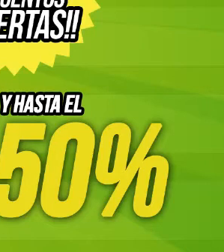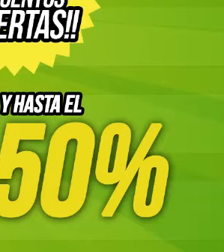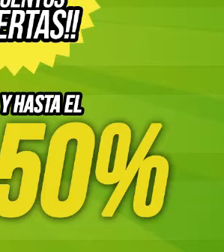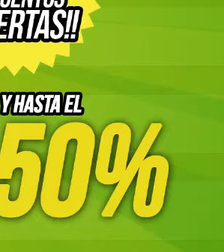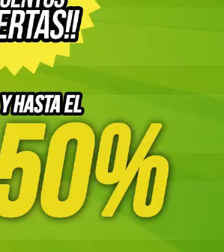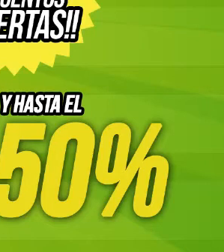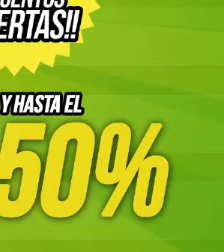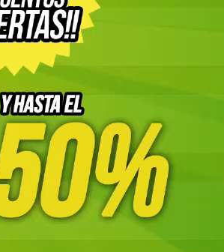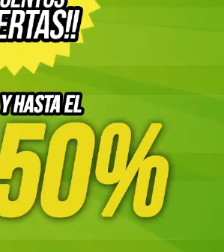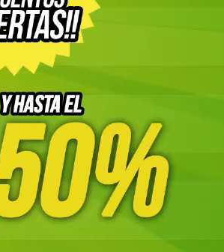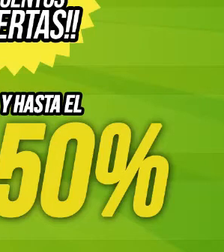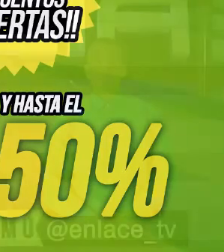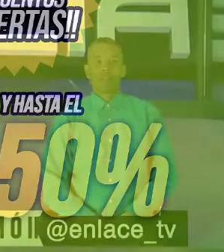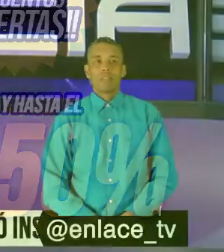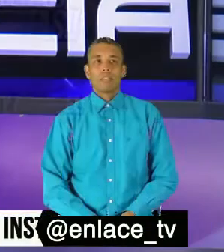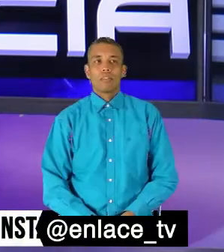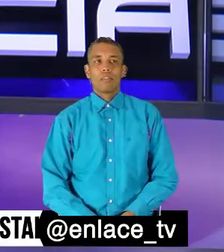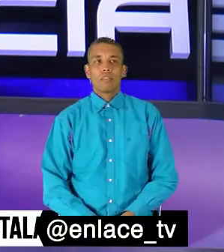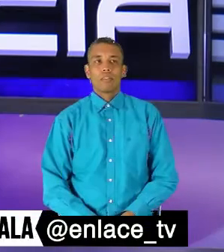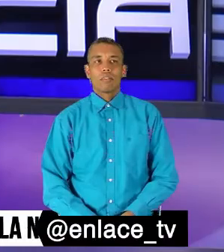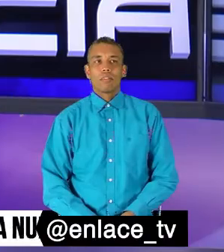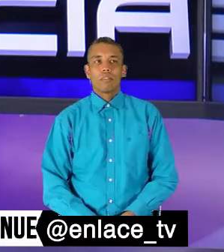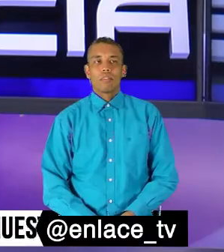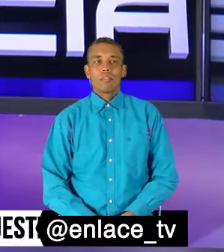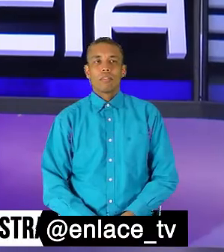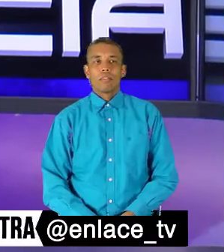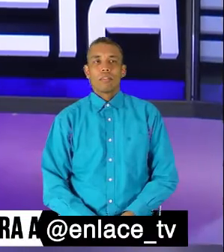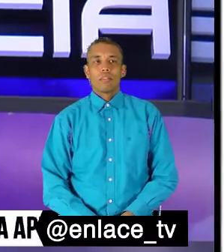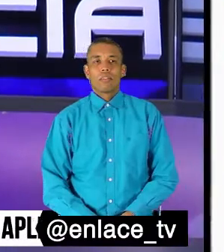Quinta siempre te da más. Y